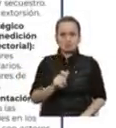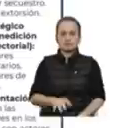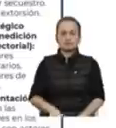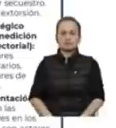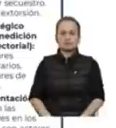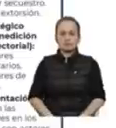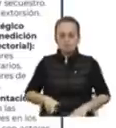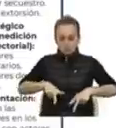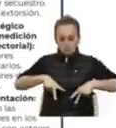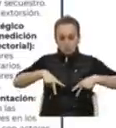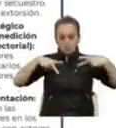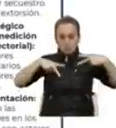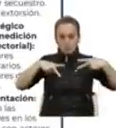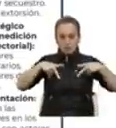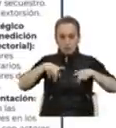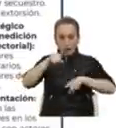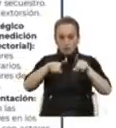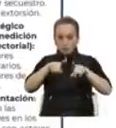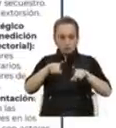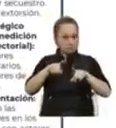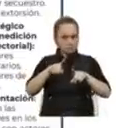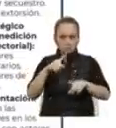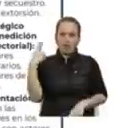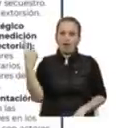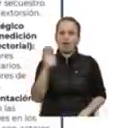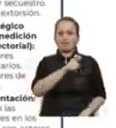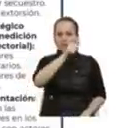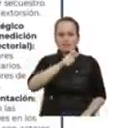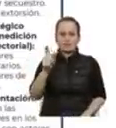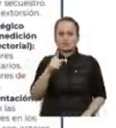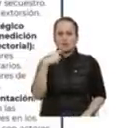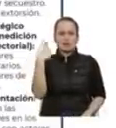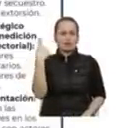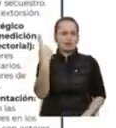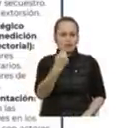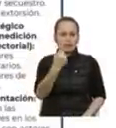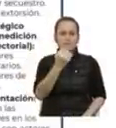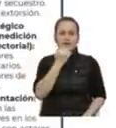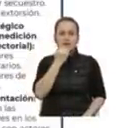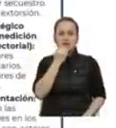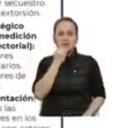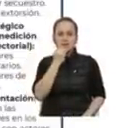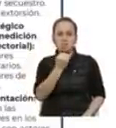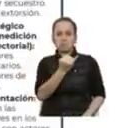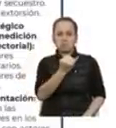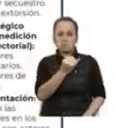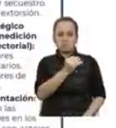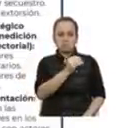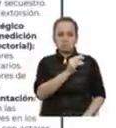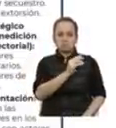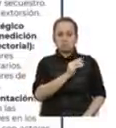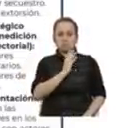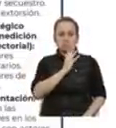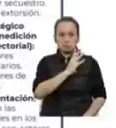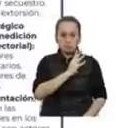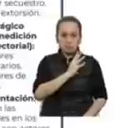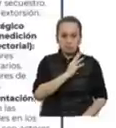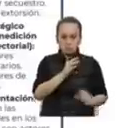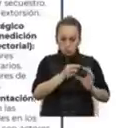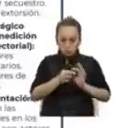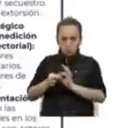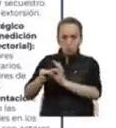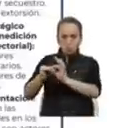y la vida de todos. Para nosotros no es más importante una vida que otra. Para nosotros